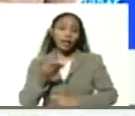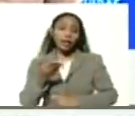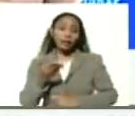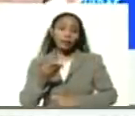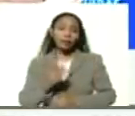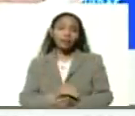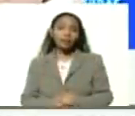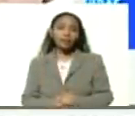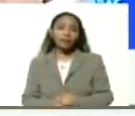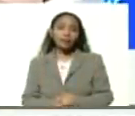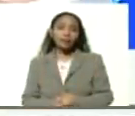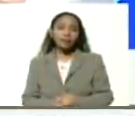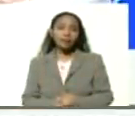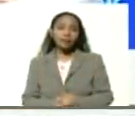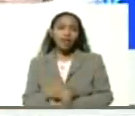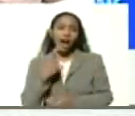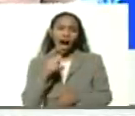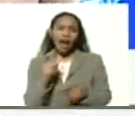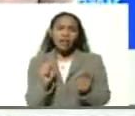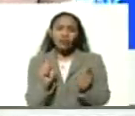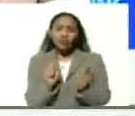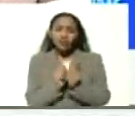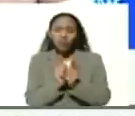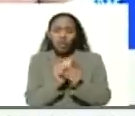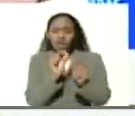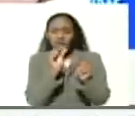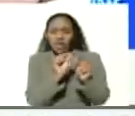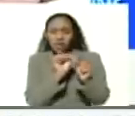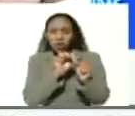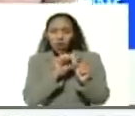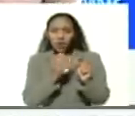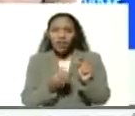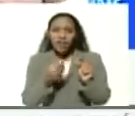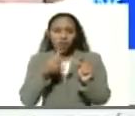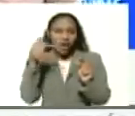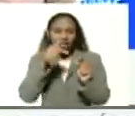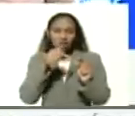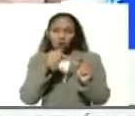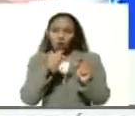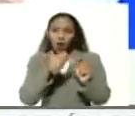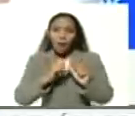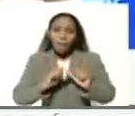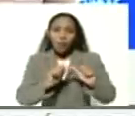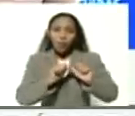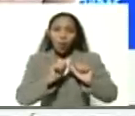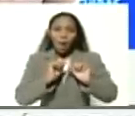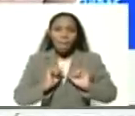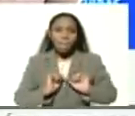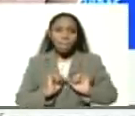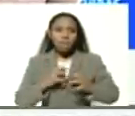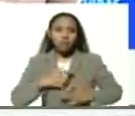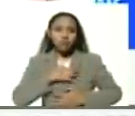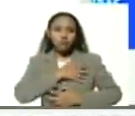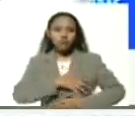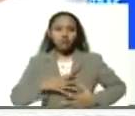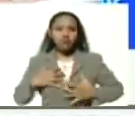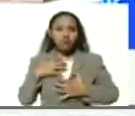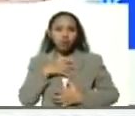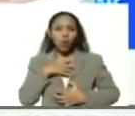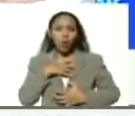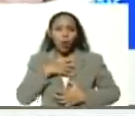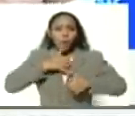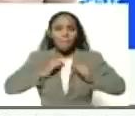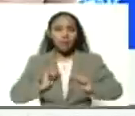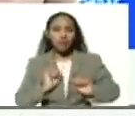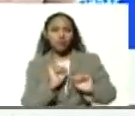tiene pequeños fragmentos del virus y esto permite estimular el sistema inmune en el organismo de las